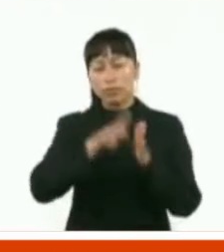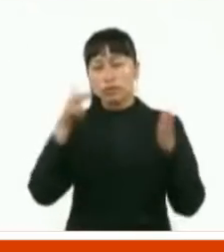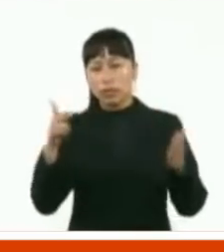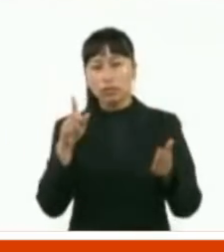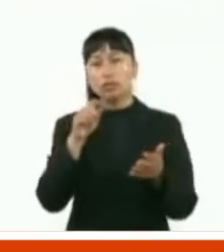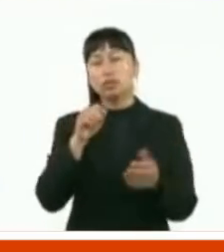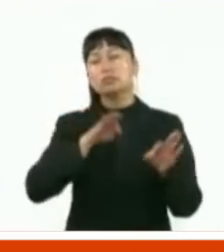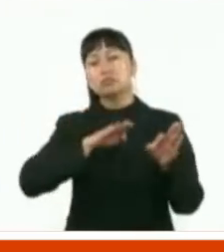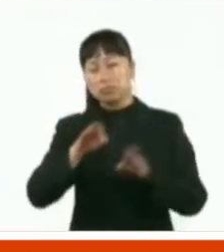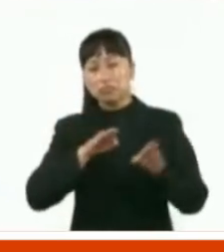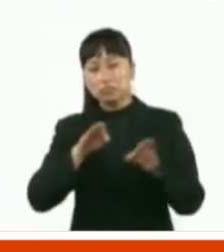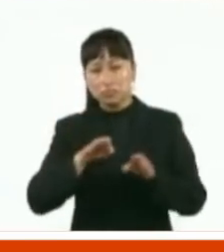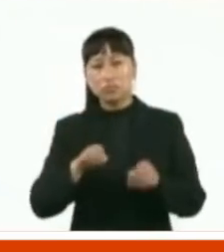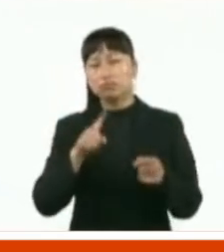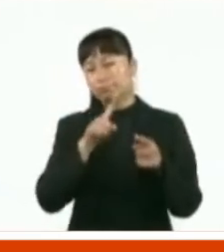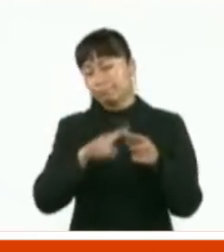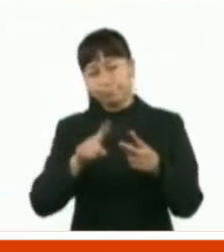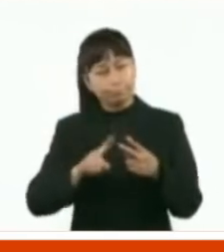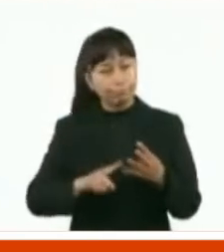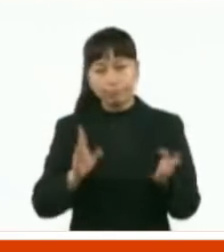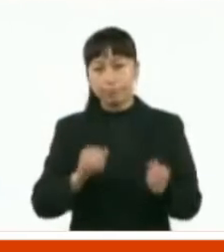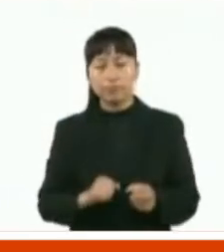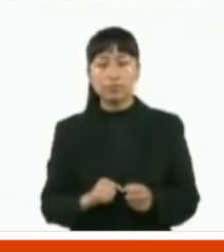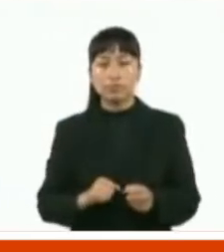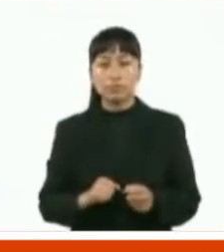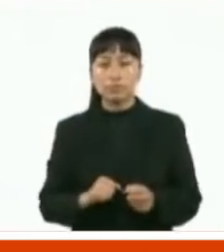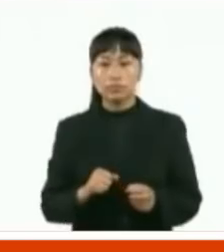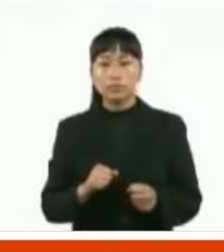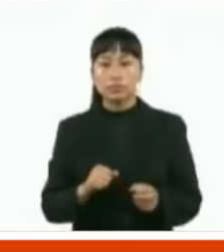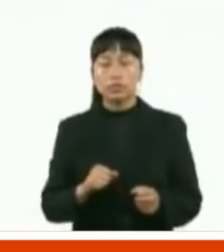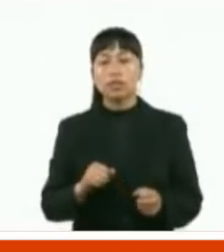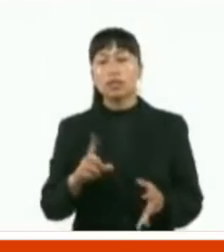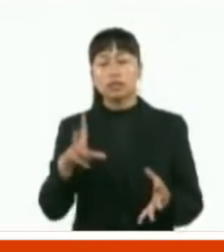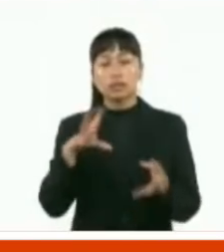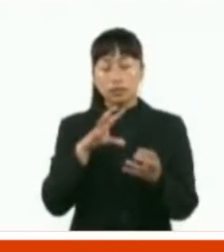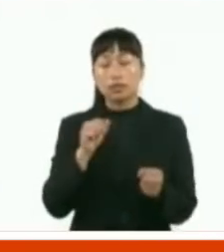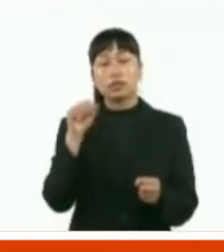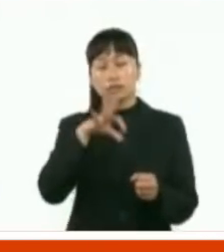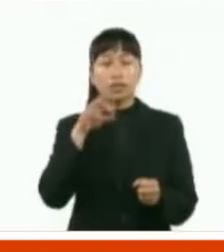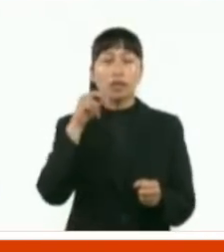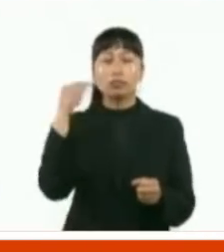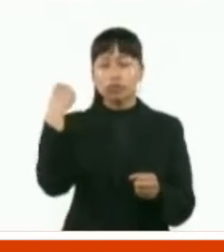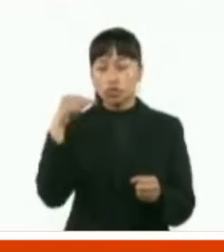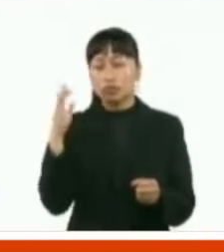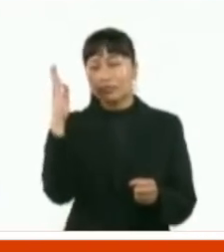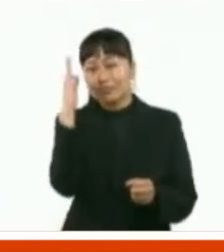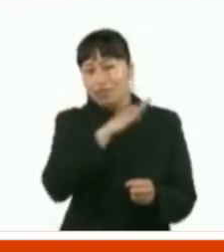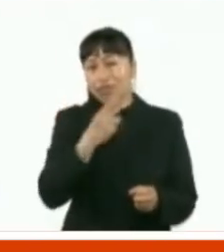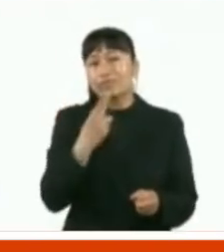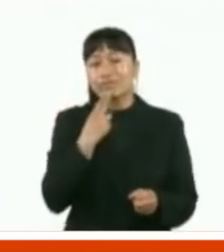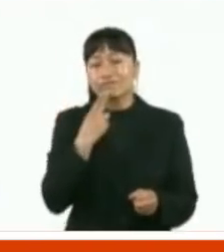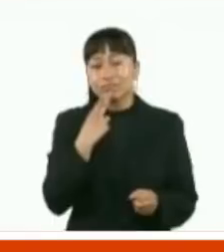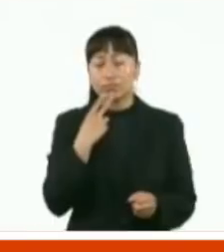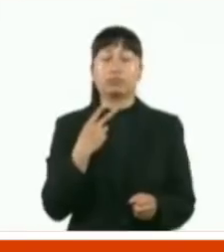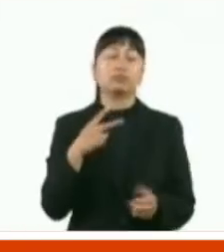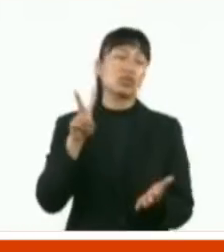Vesper, como El Hijo del Aguizote, y si se encontraran muchos más sería seguramente con seudónimo. Qué